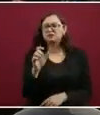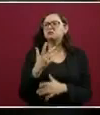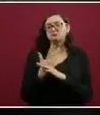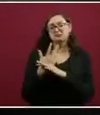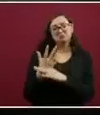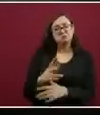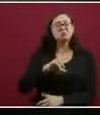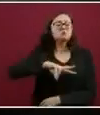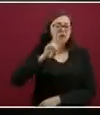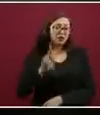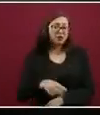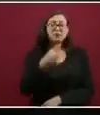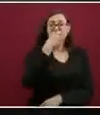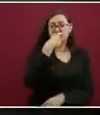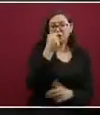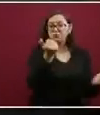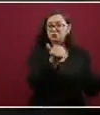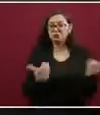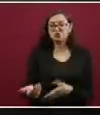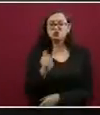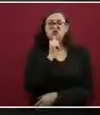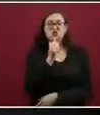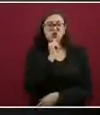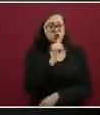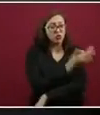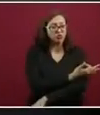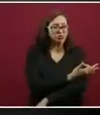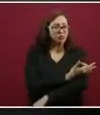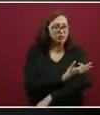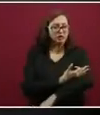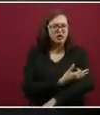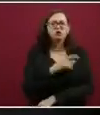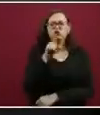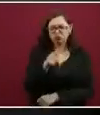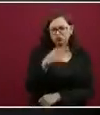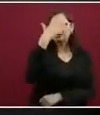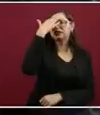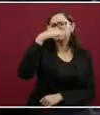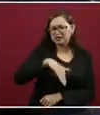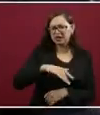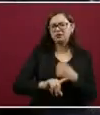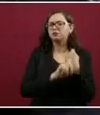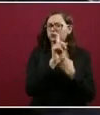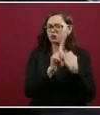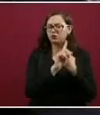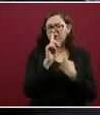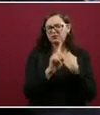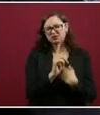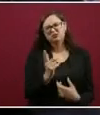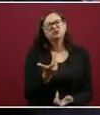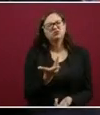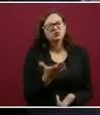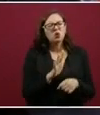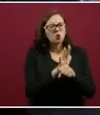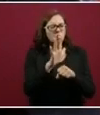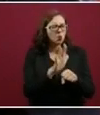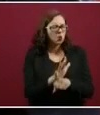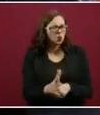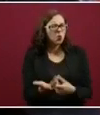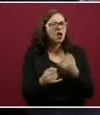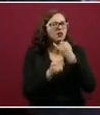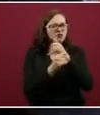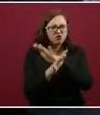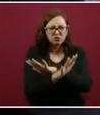de medicamentos y que usted estaba perfectamente bien informado de esto. Saber qué información tiene, si hay